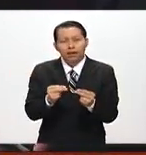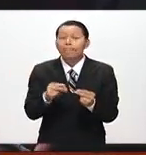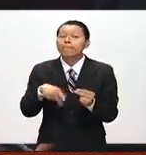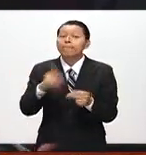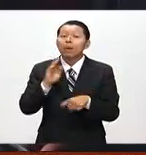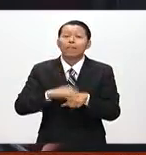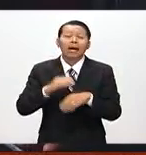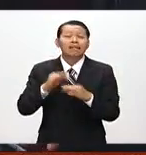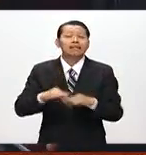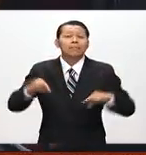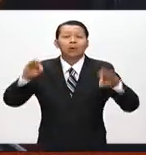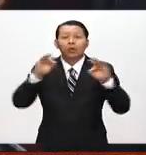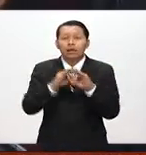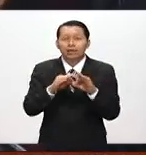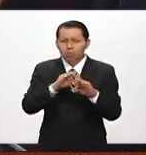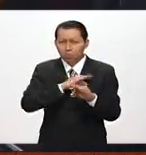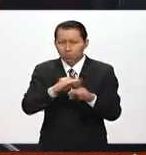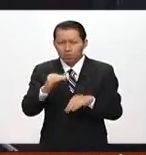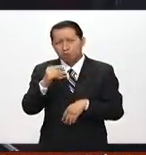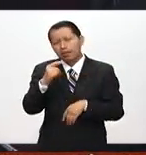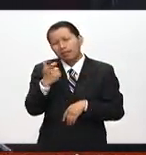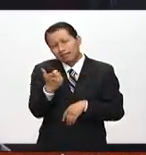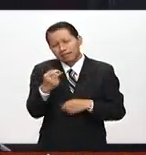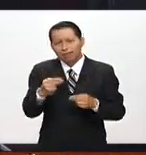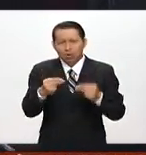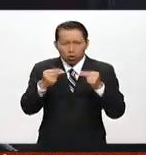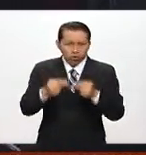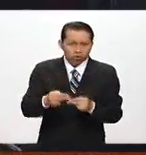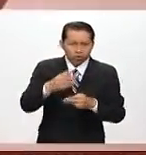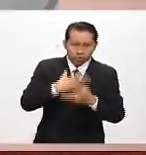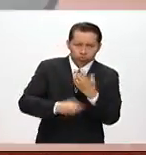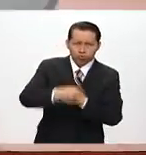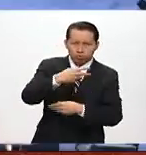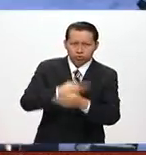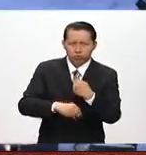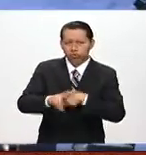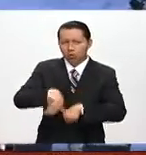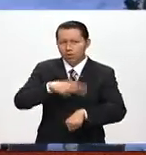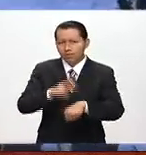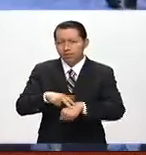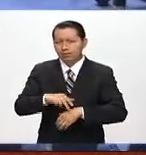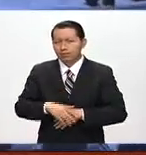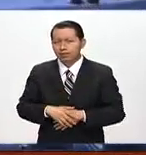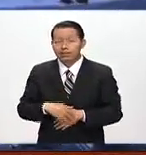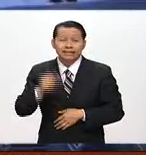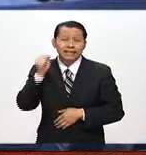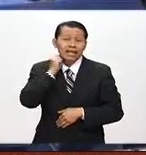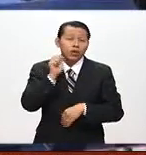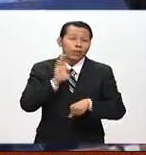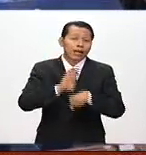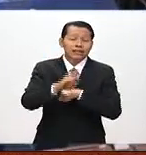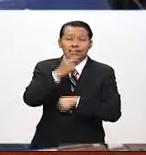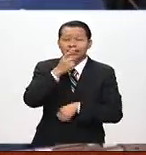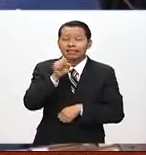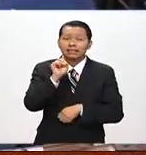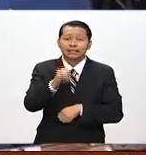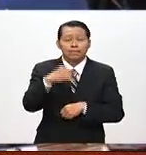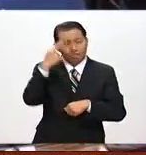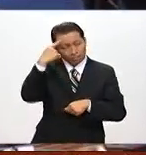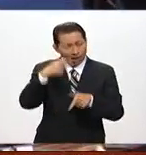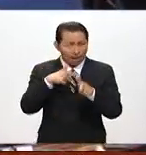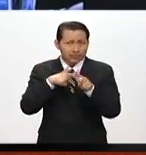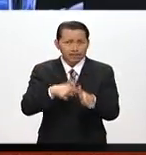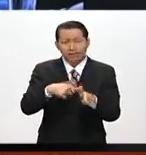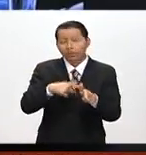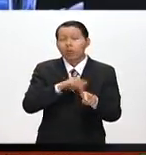sobre todo que se restablezca la vida económica normal. El Senado en Brasil dio el sí a continuar el proceso